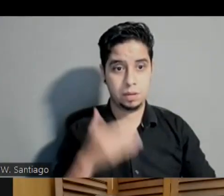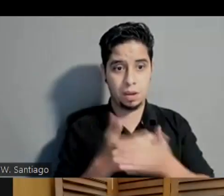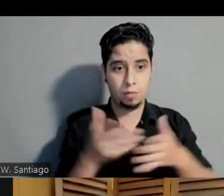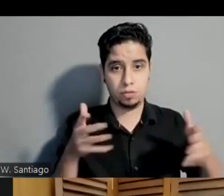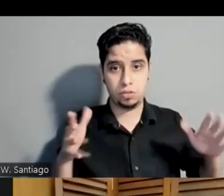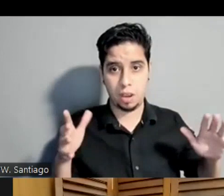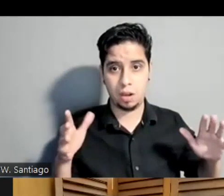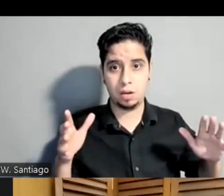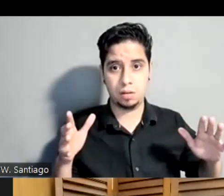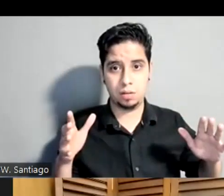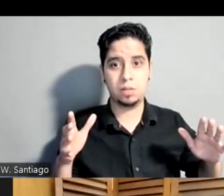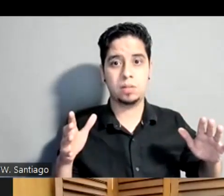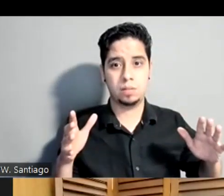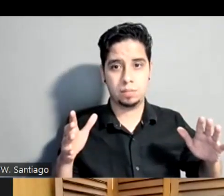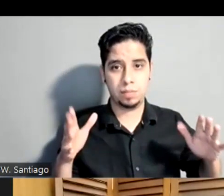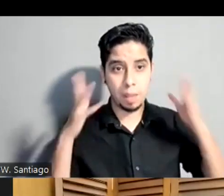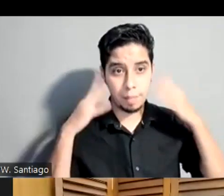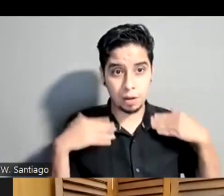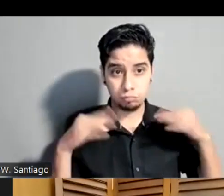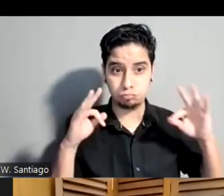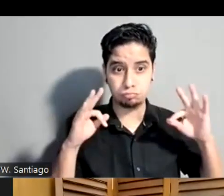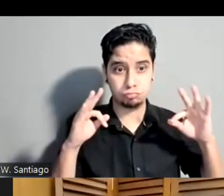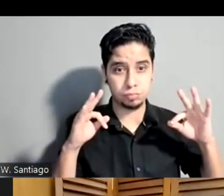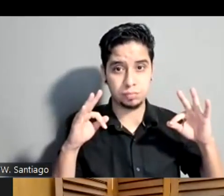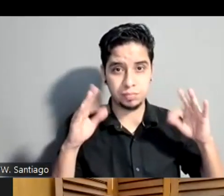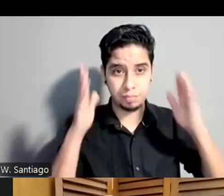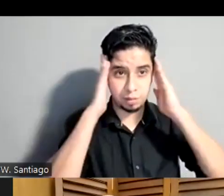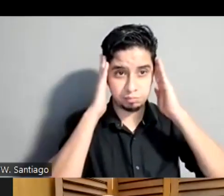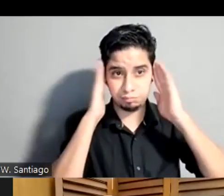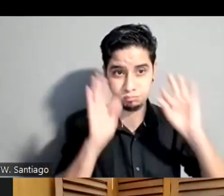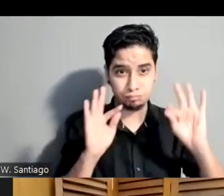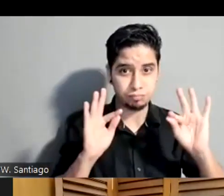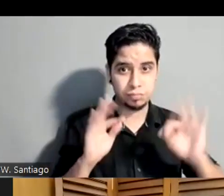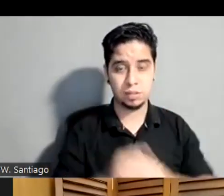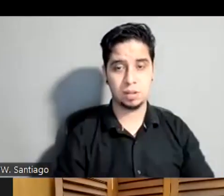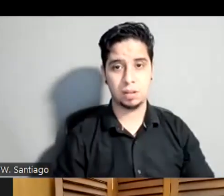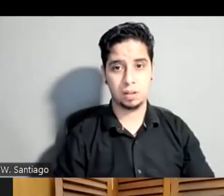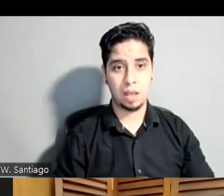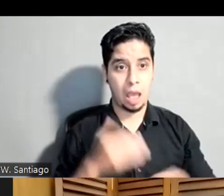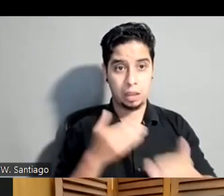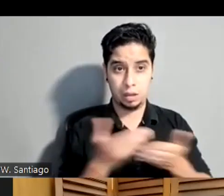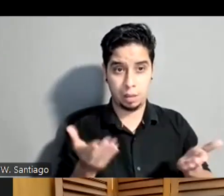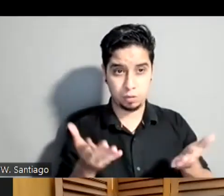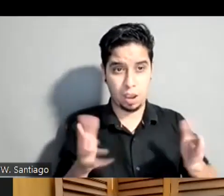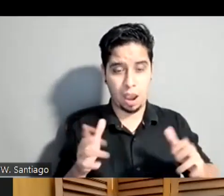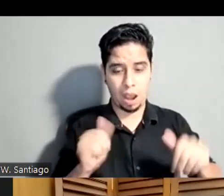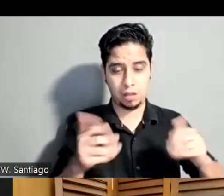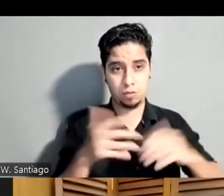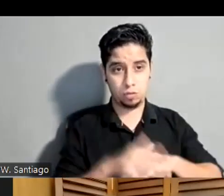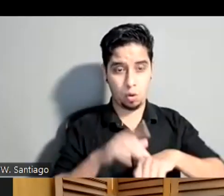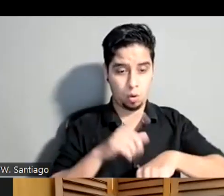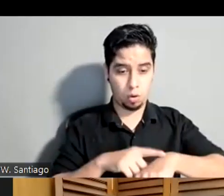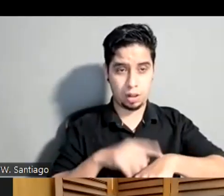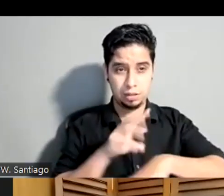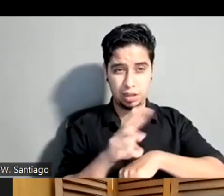Estamos luchando con los pelos. Ok. Aquí regresamos a Arte Fusión a las